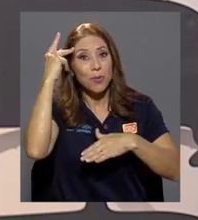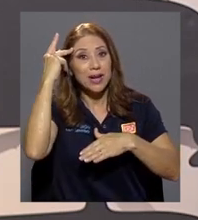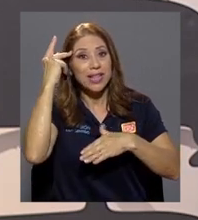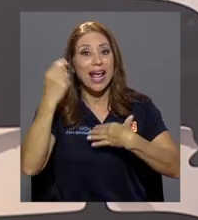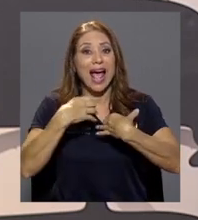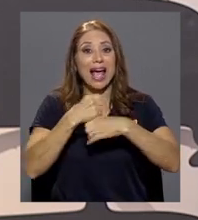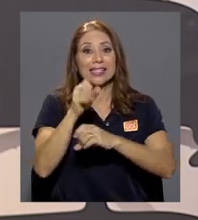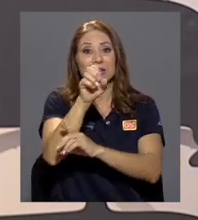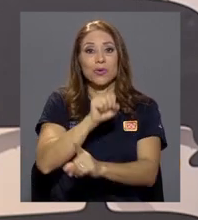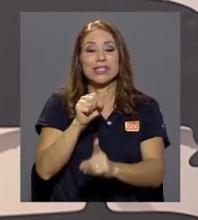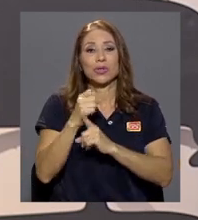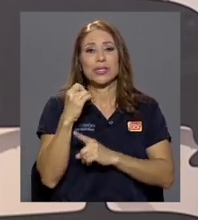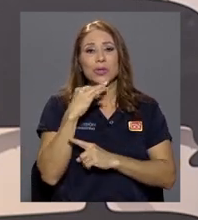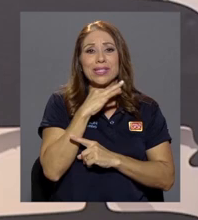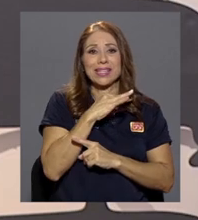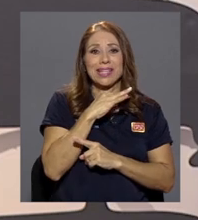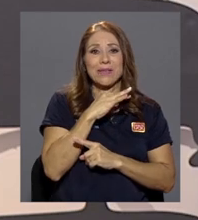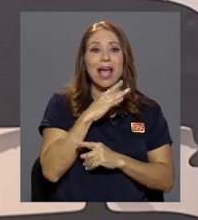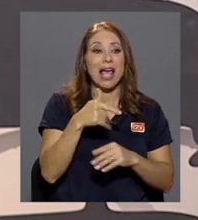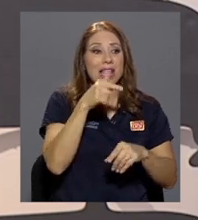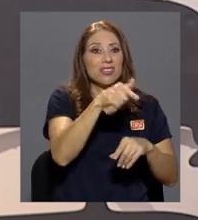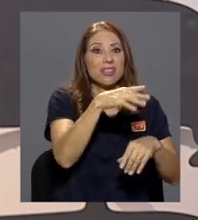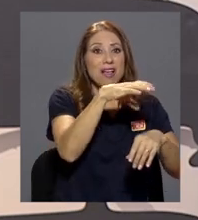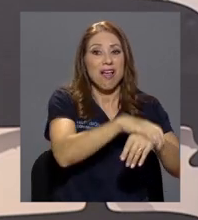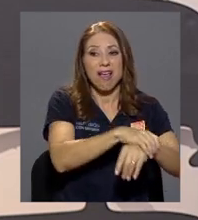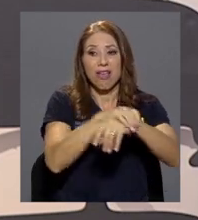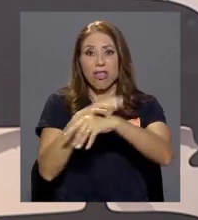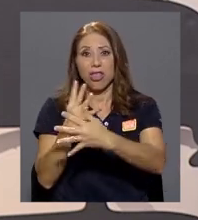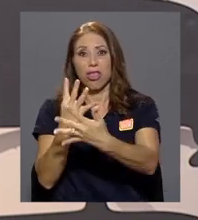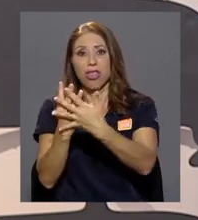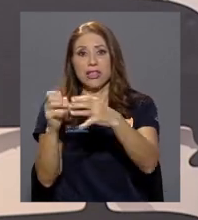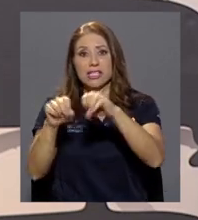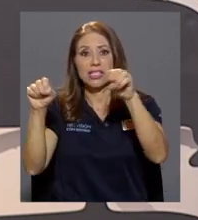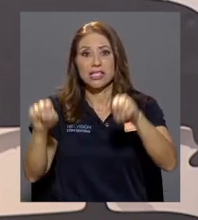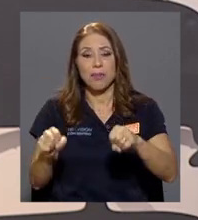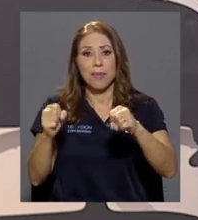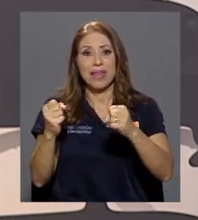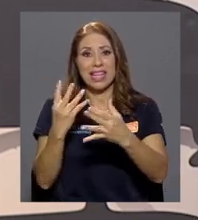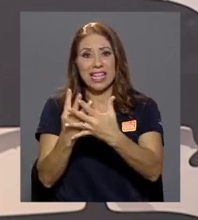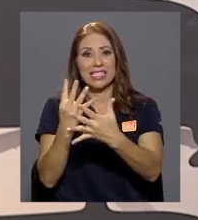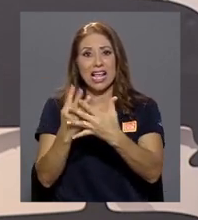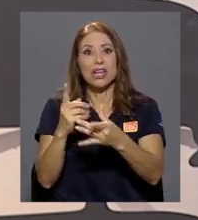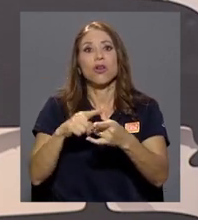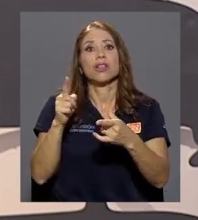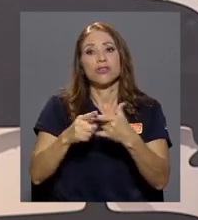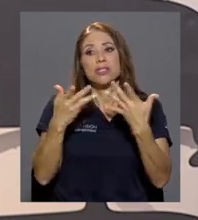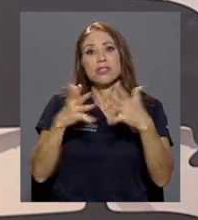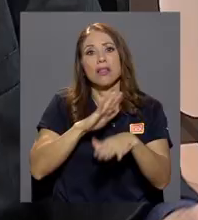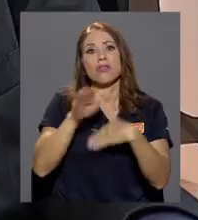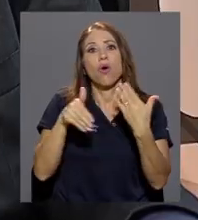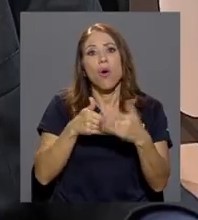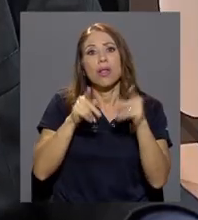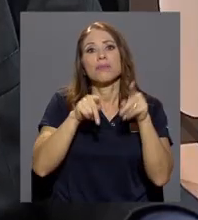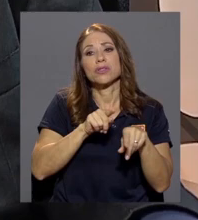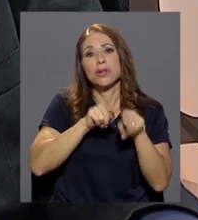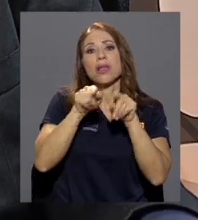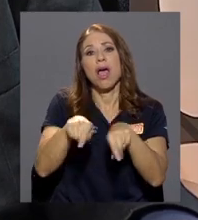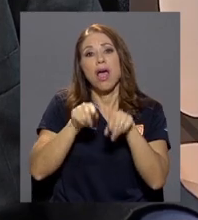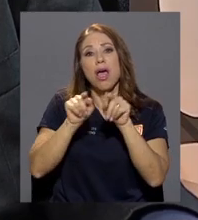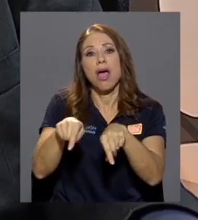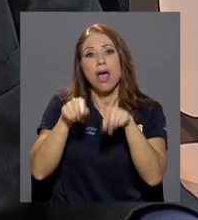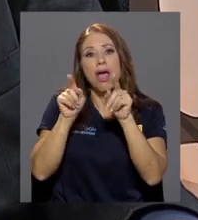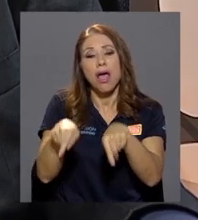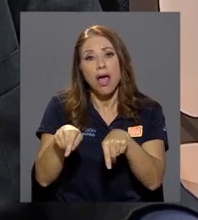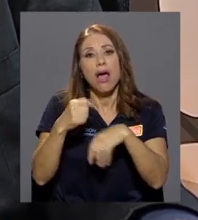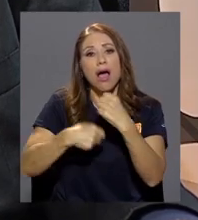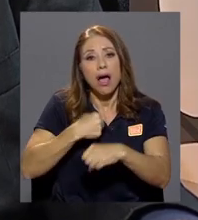desencadena en el sistema penitenciario en desagüe potente que muchas veces hace posible es hacinamiento que vemos la año con años en las